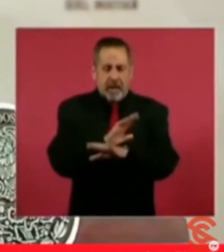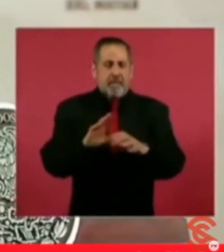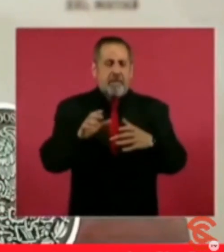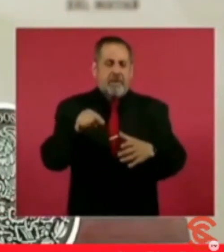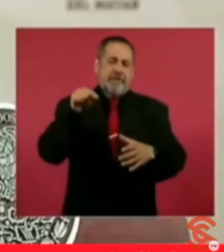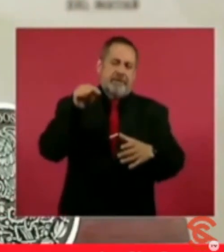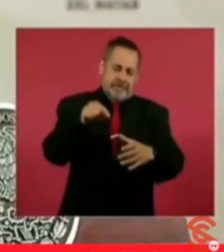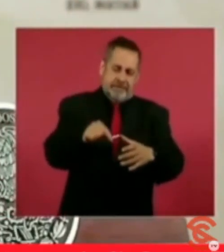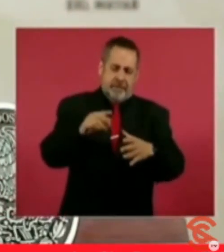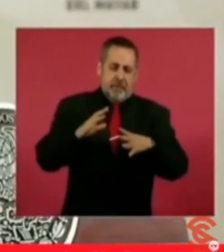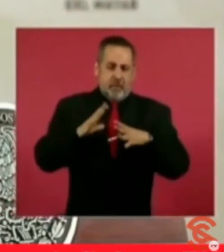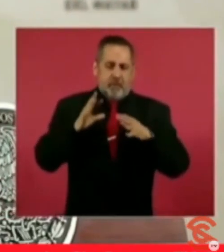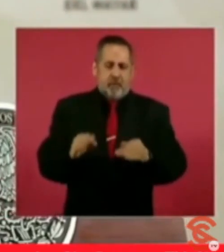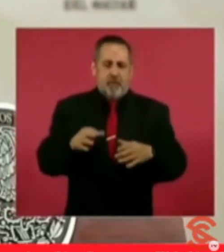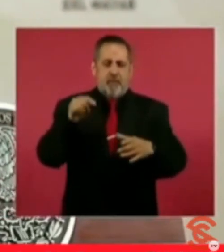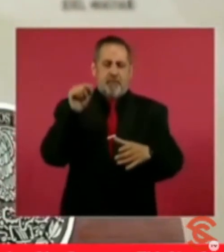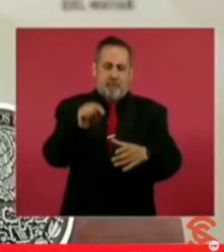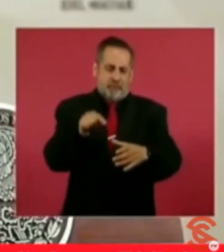inteligencia.